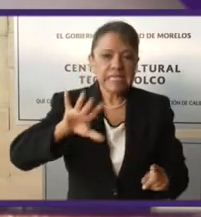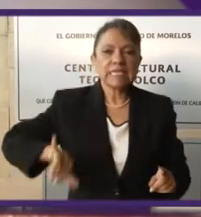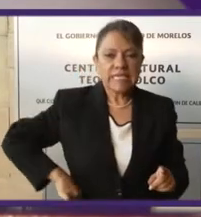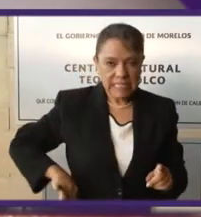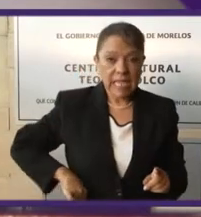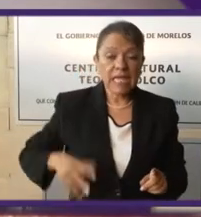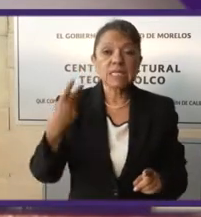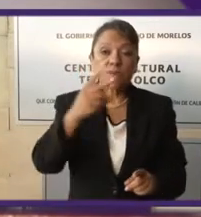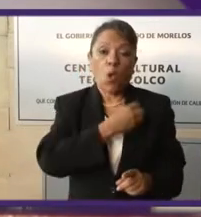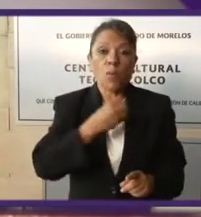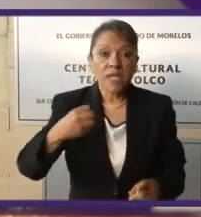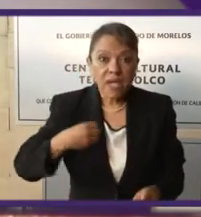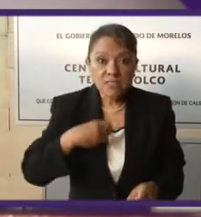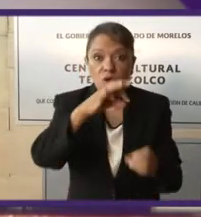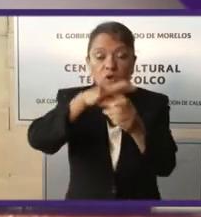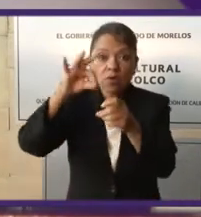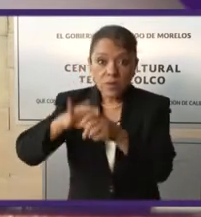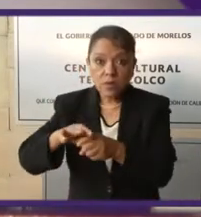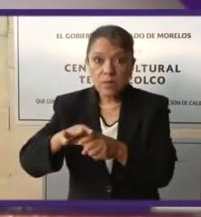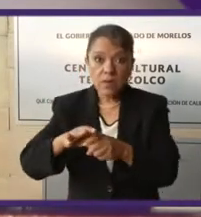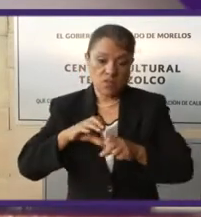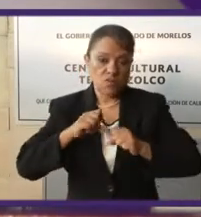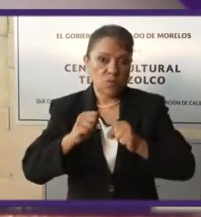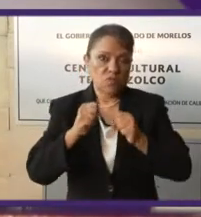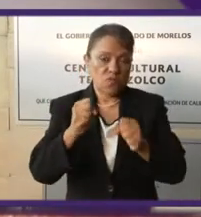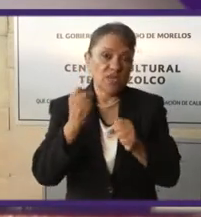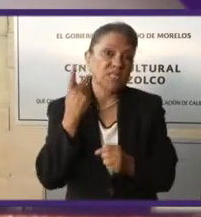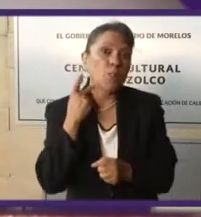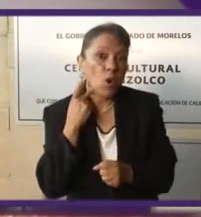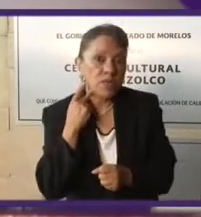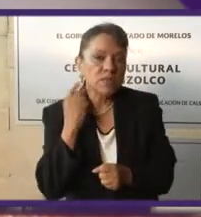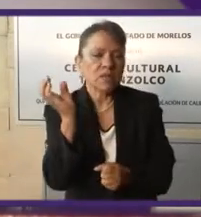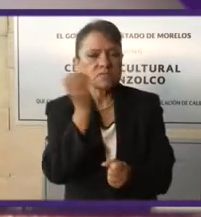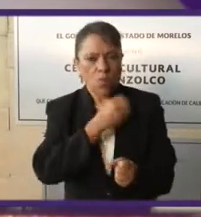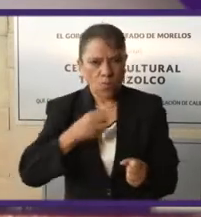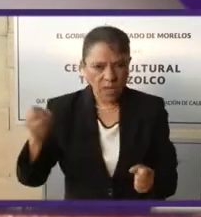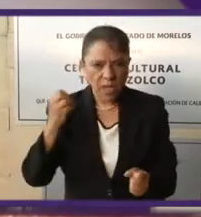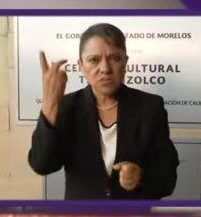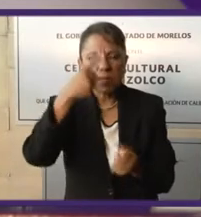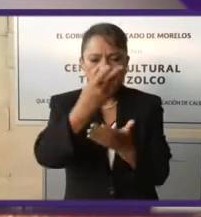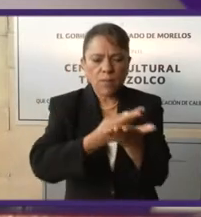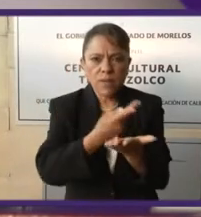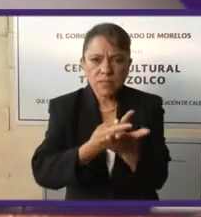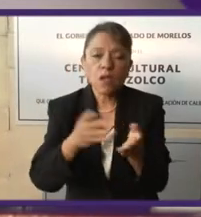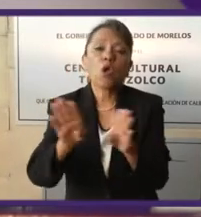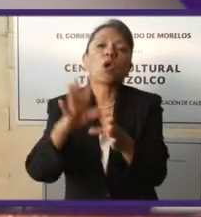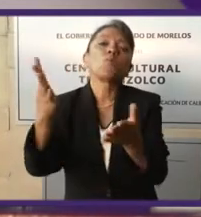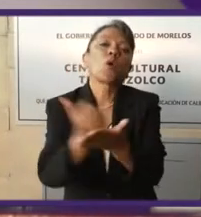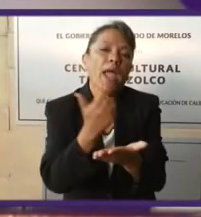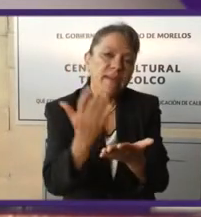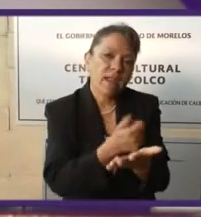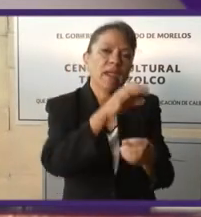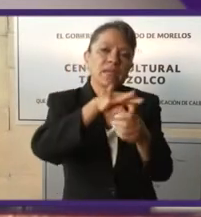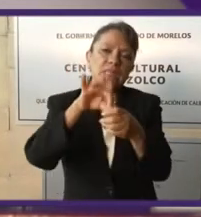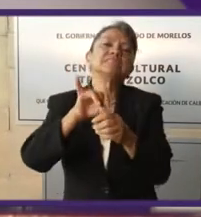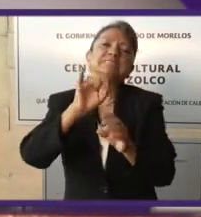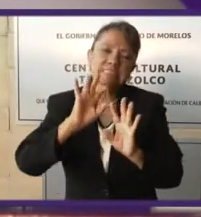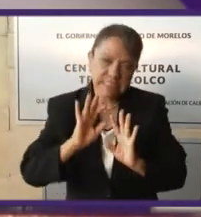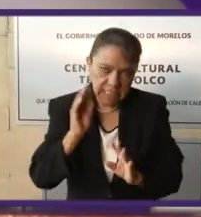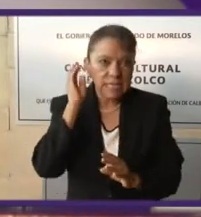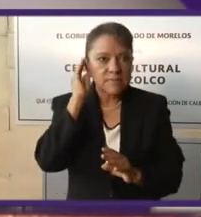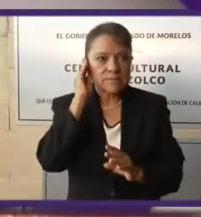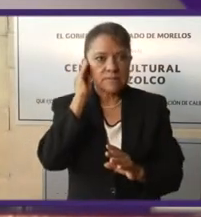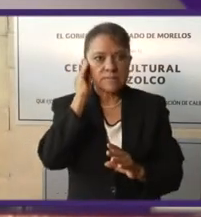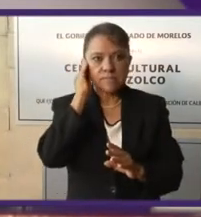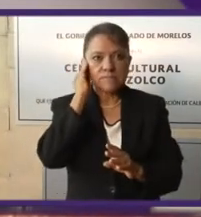una obligación electoral. Somos fuerzas políticas y estamos obligadas a plantearnos cómo ganar elecciones. Claro que vamos a